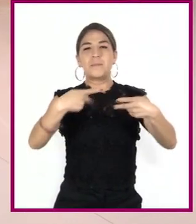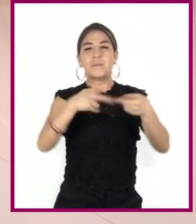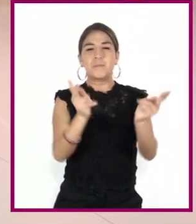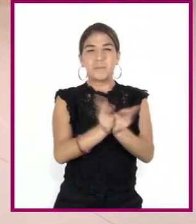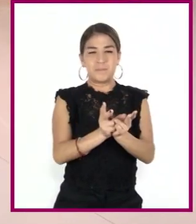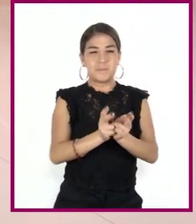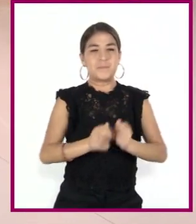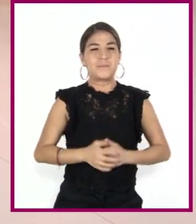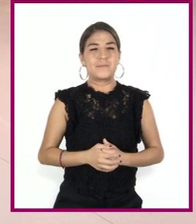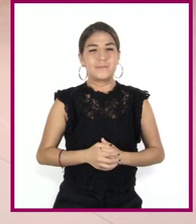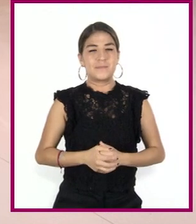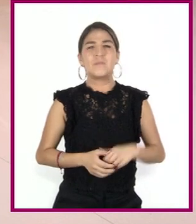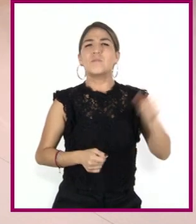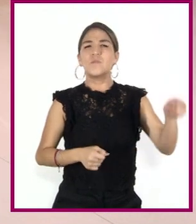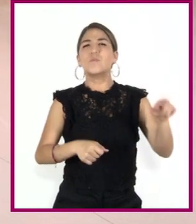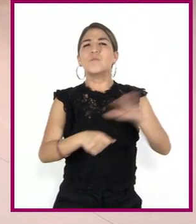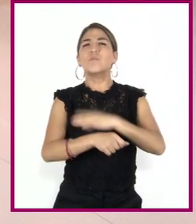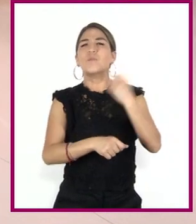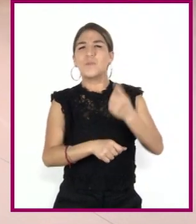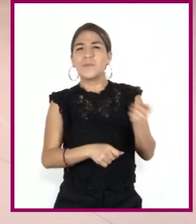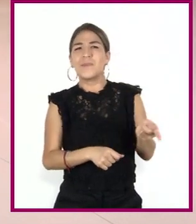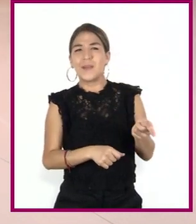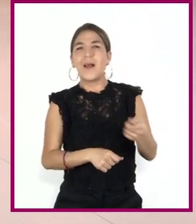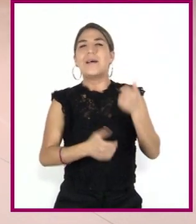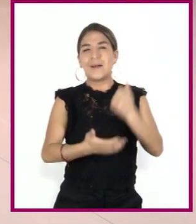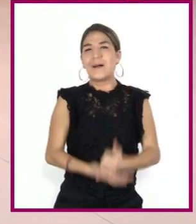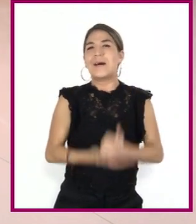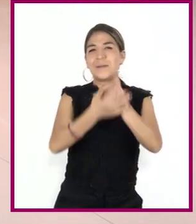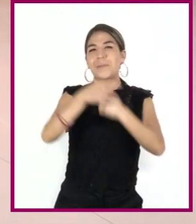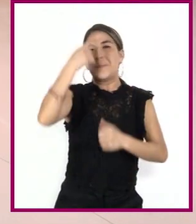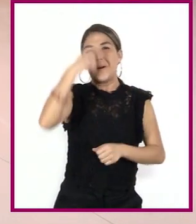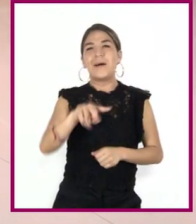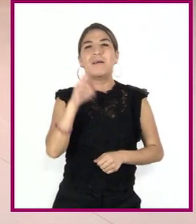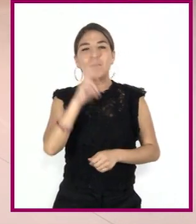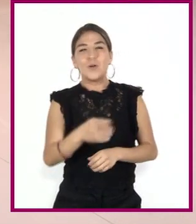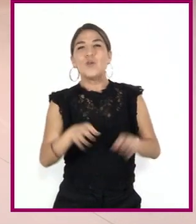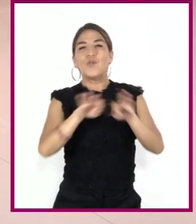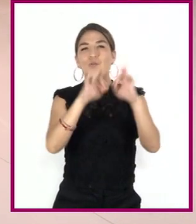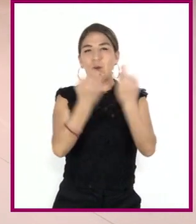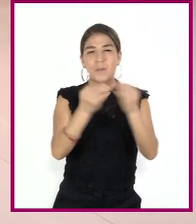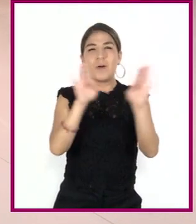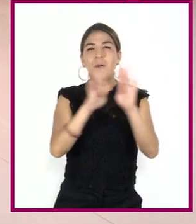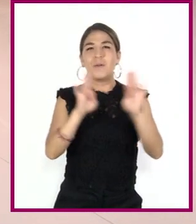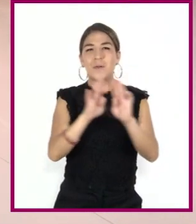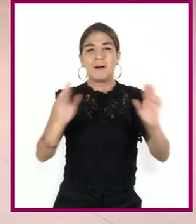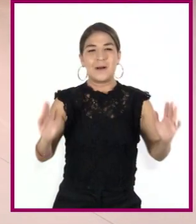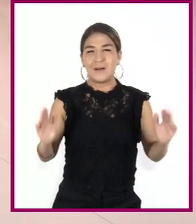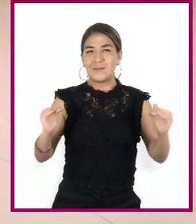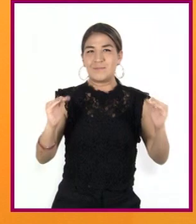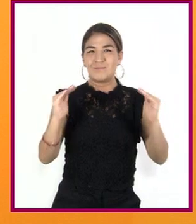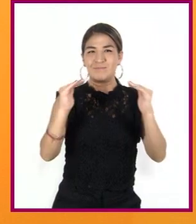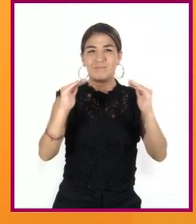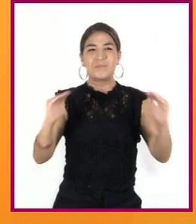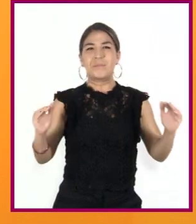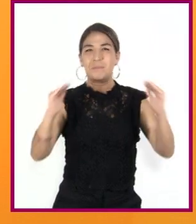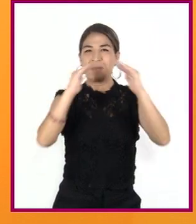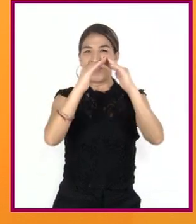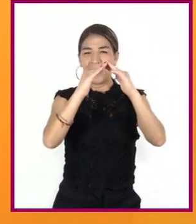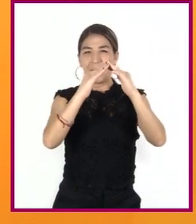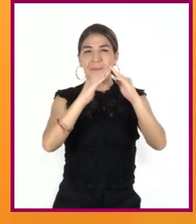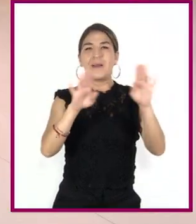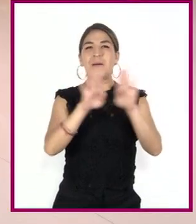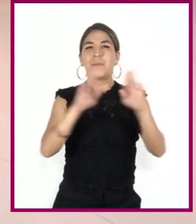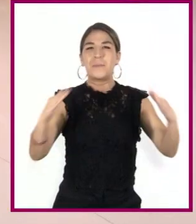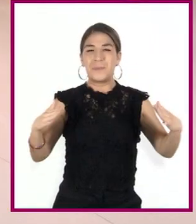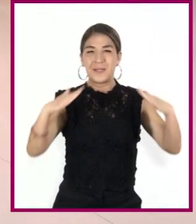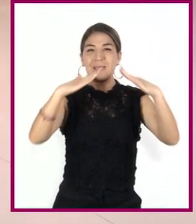vasos y platos. ¿Por qué? Esos nos van a ayudar porque vamos a formar pirámides con todos los materiales. No puede sobrar ni